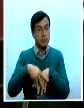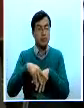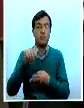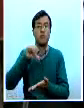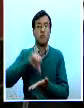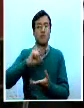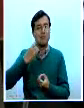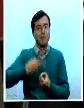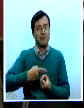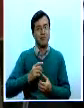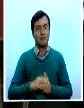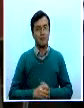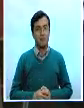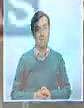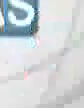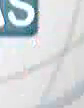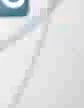capital